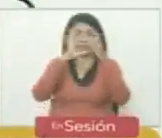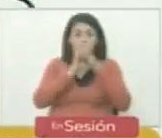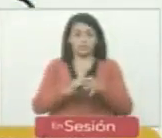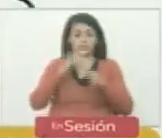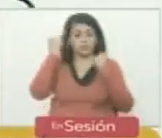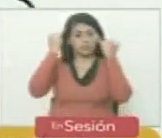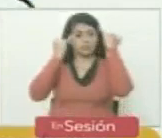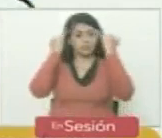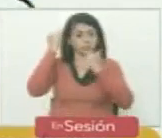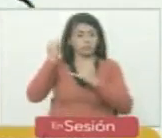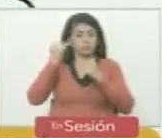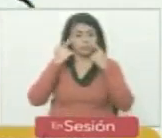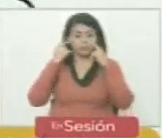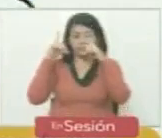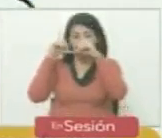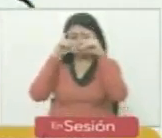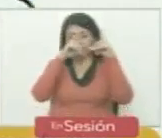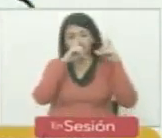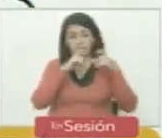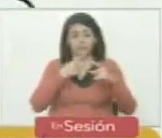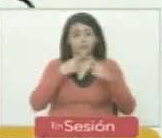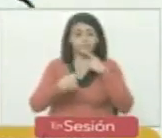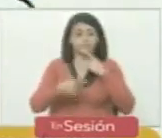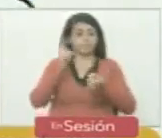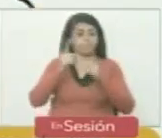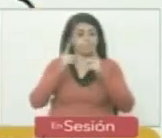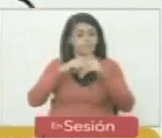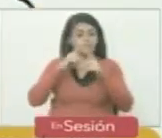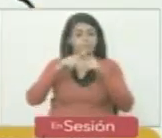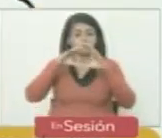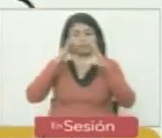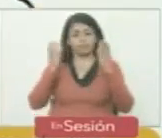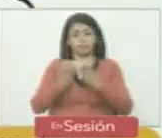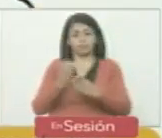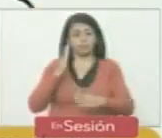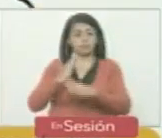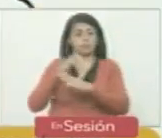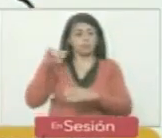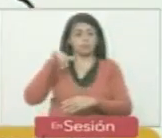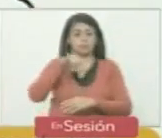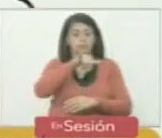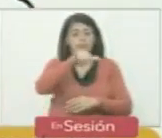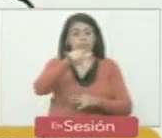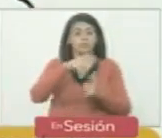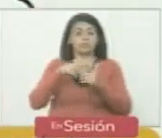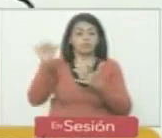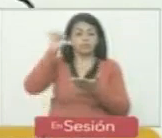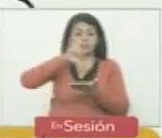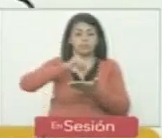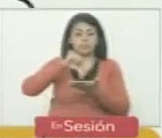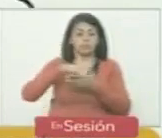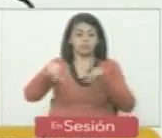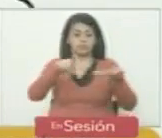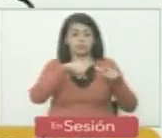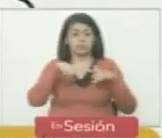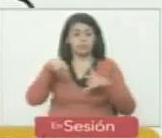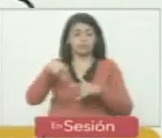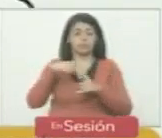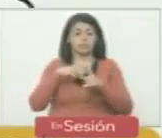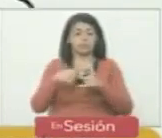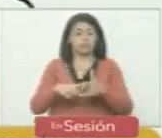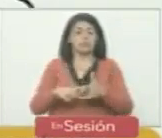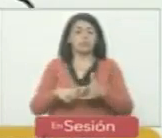ideas e imágenes, decirle al mundo fue retenido un avión iraní